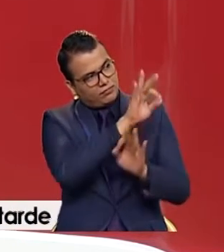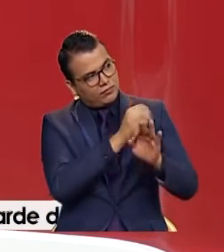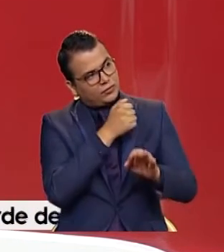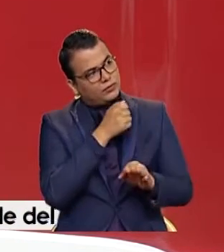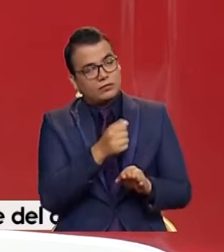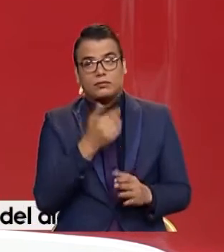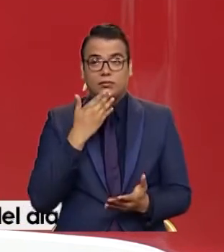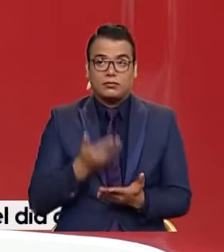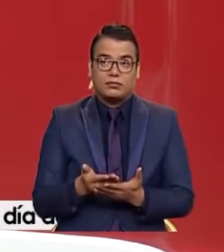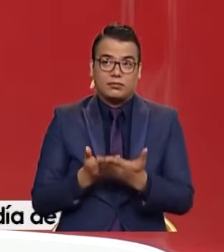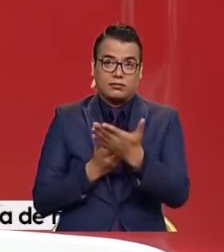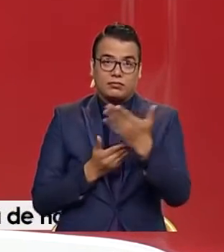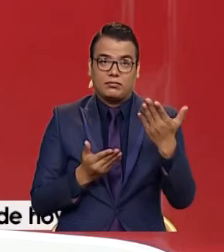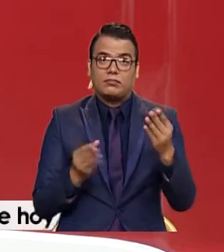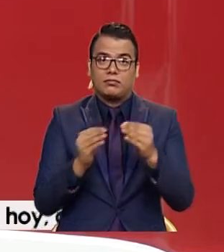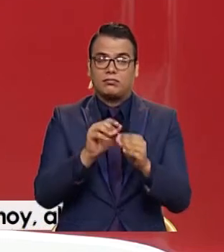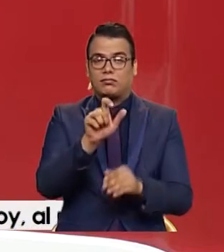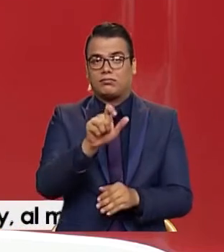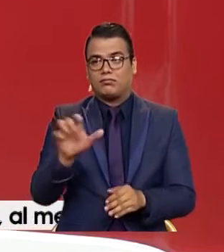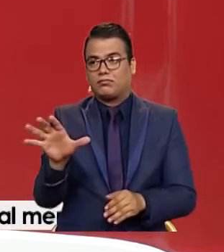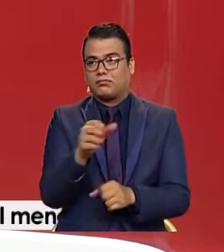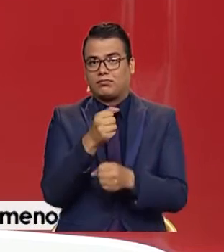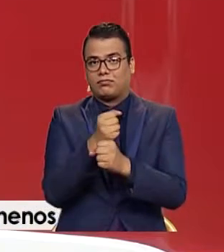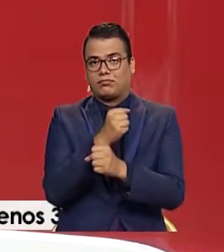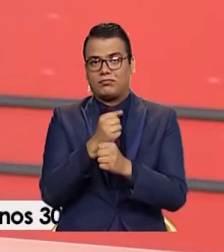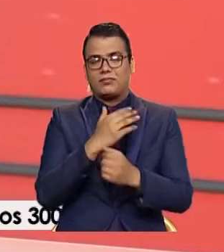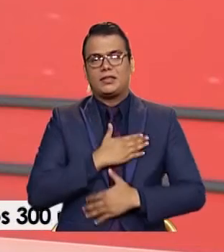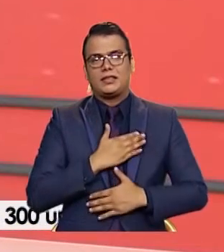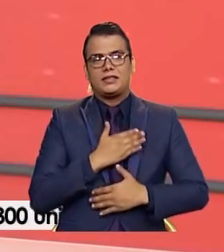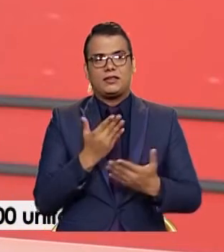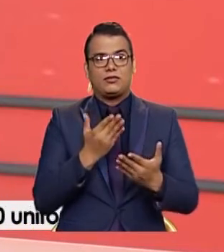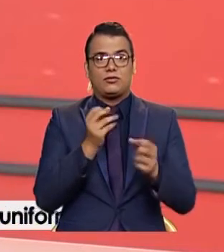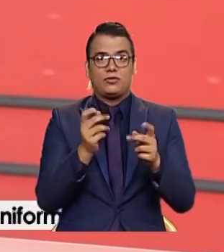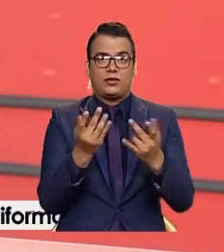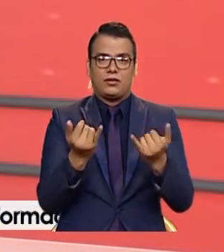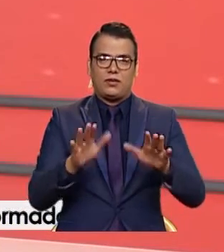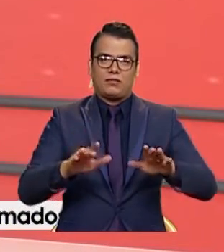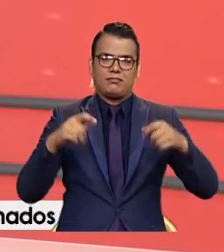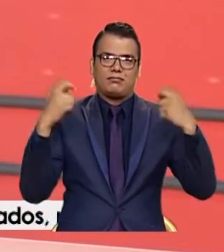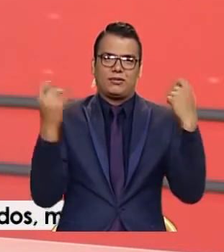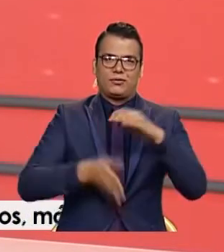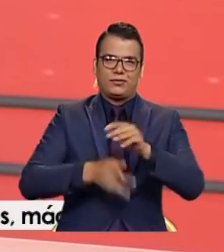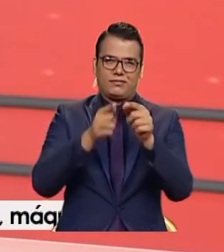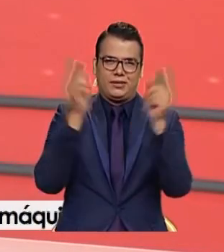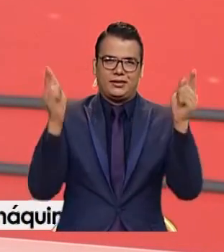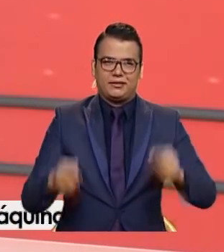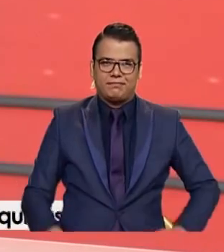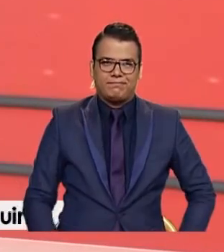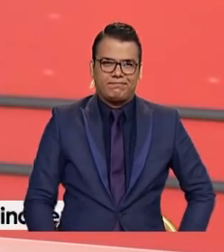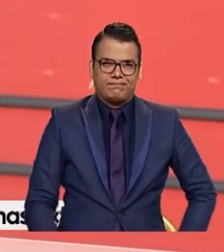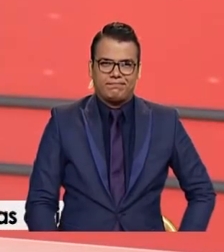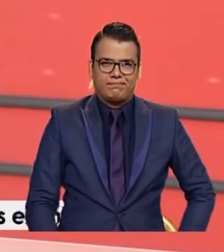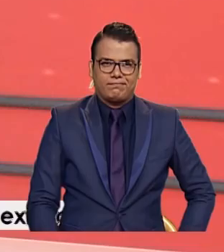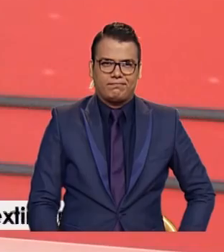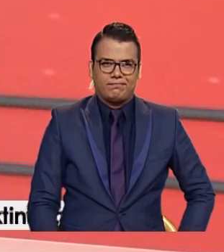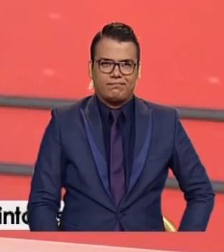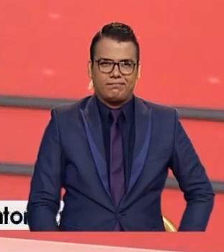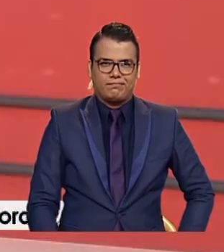muchísimas gracias a usted y a todo el equipo un feliz día muy bien vamos a una pausa y ya continuamos en interés pacífico noticias